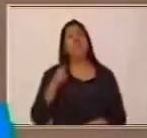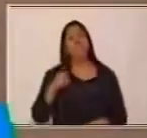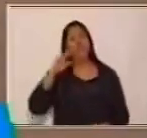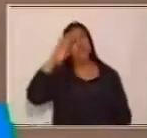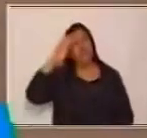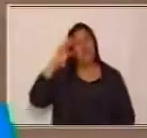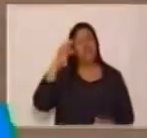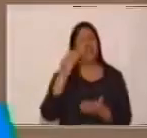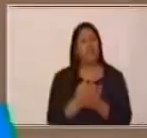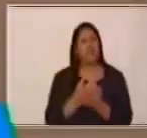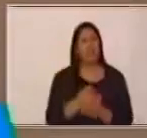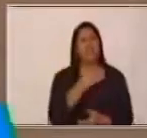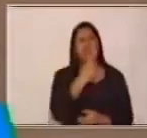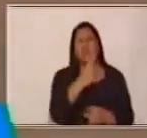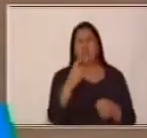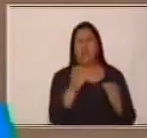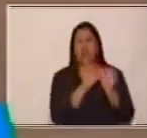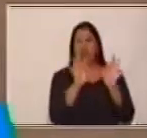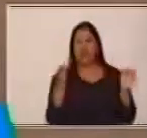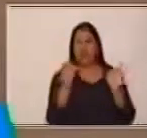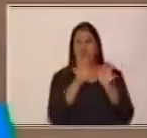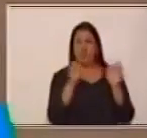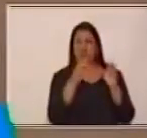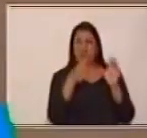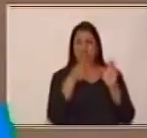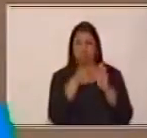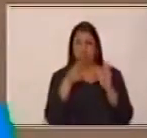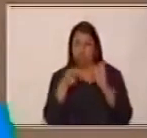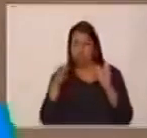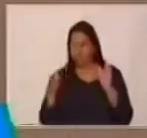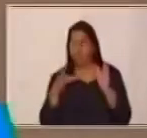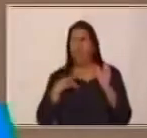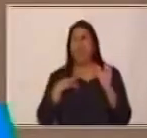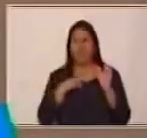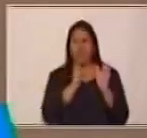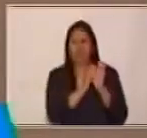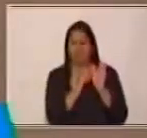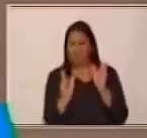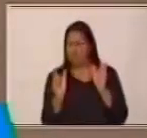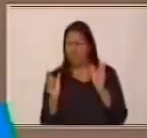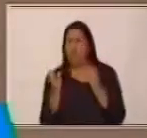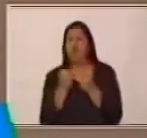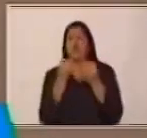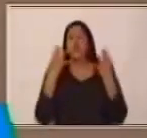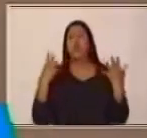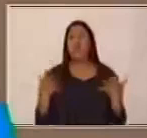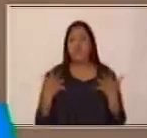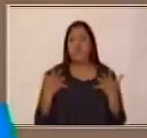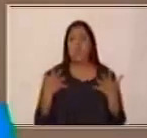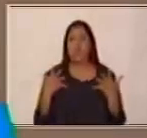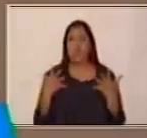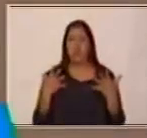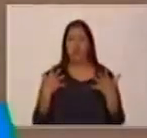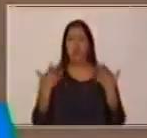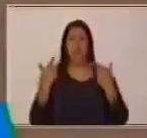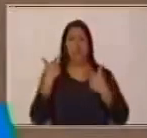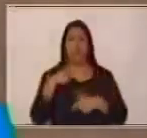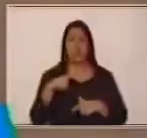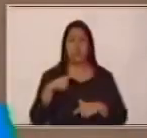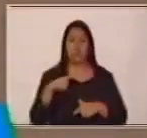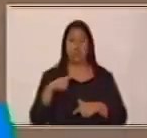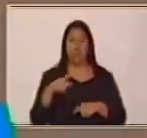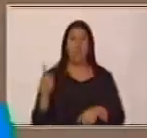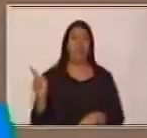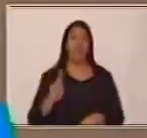tienen un número de sílabas establecidas? No. Entonces estamos hablando que estamos ante un poema de verso